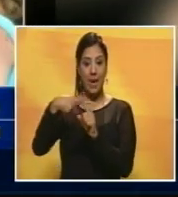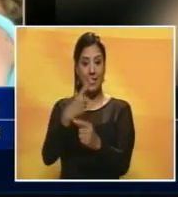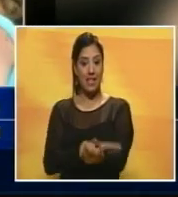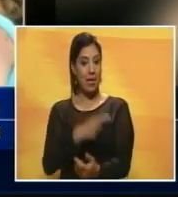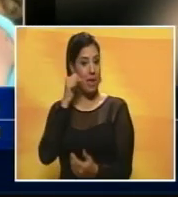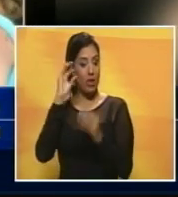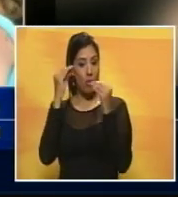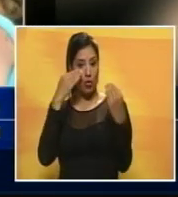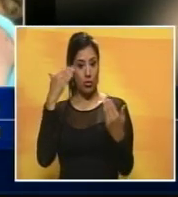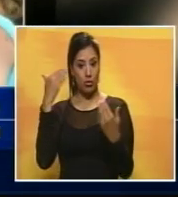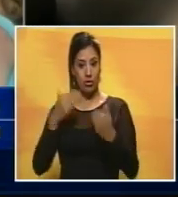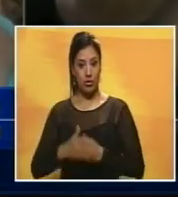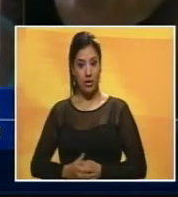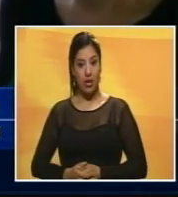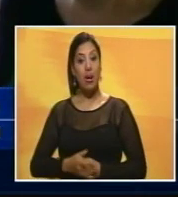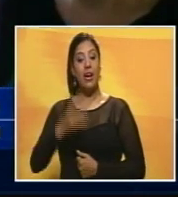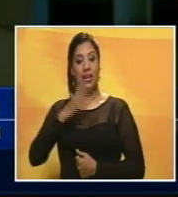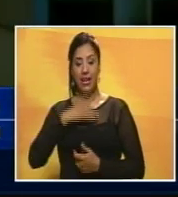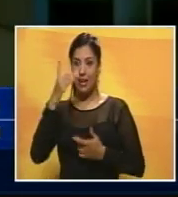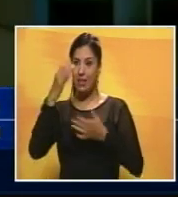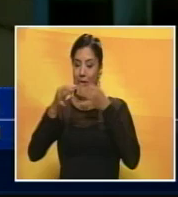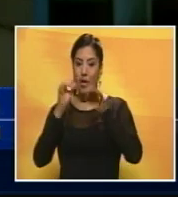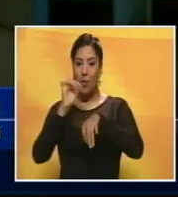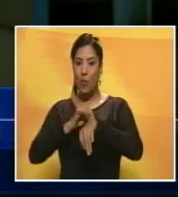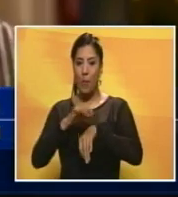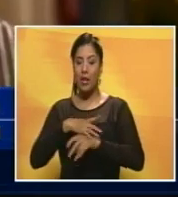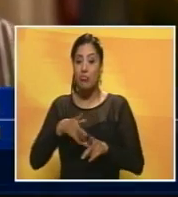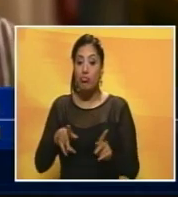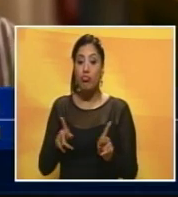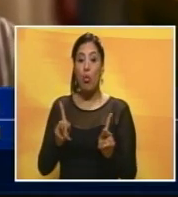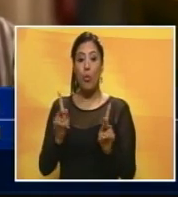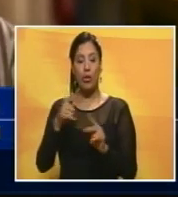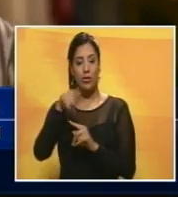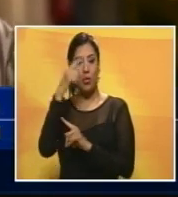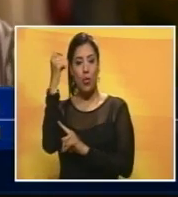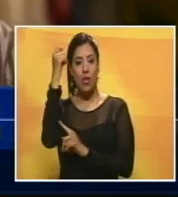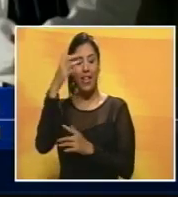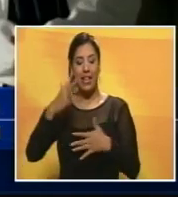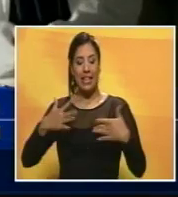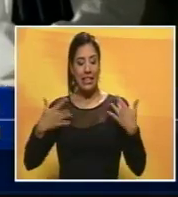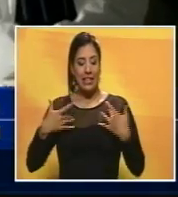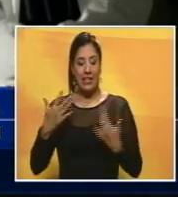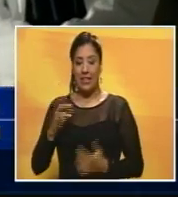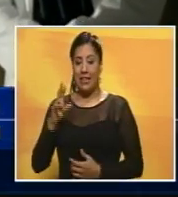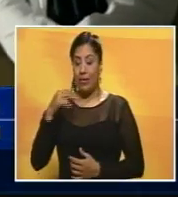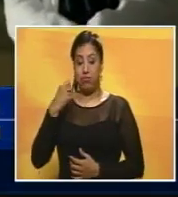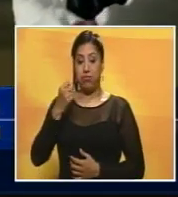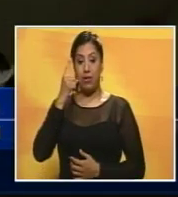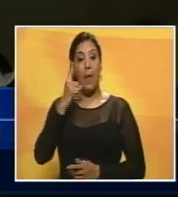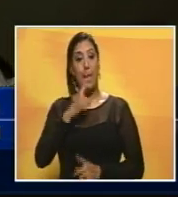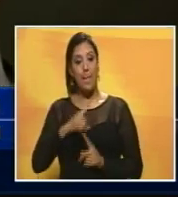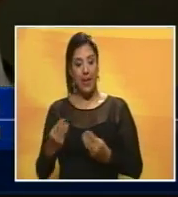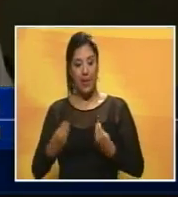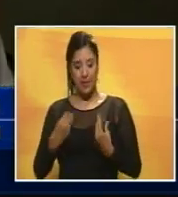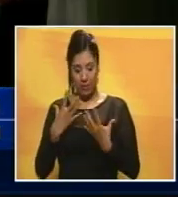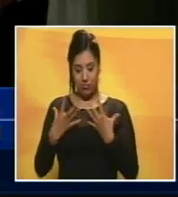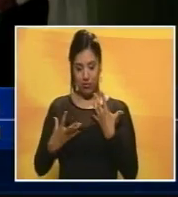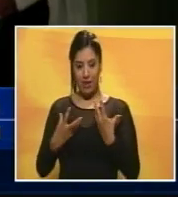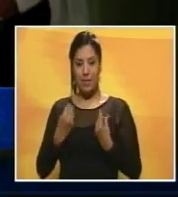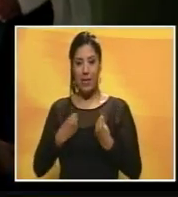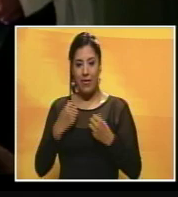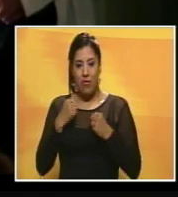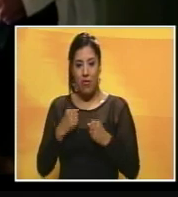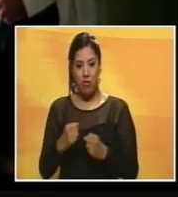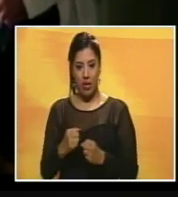su hermana gemela Karina. Ella describió el momento como una oportunidad única que disfrutó como nunca. Dijo que vivió el personaje con